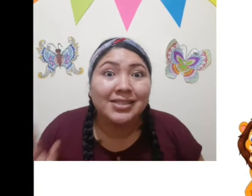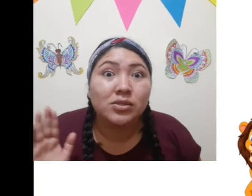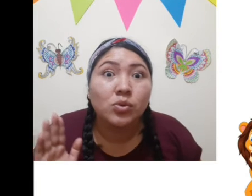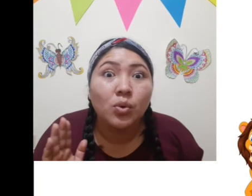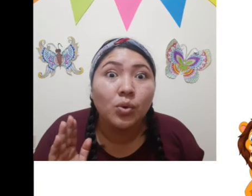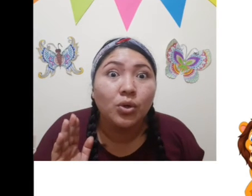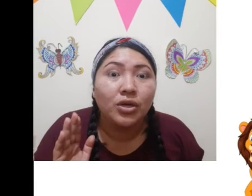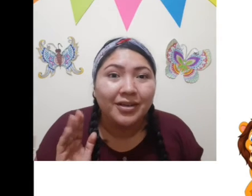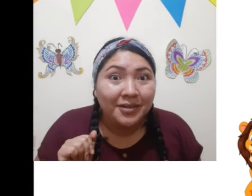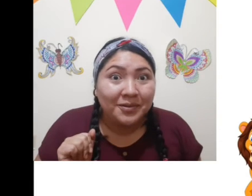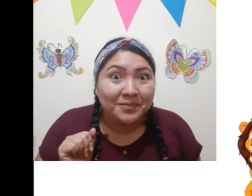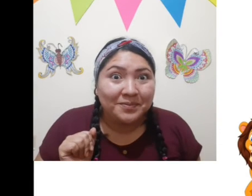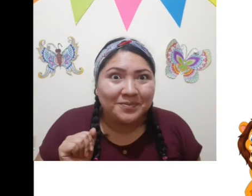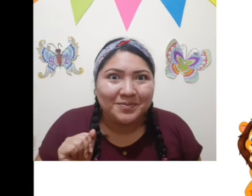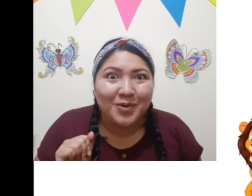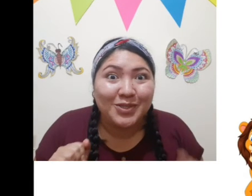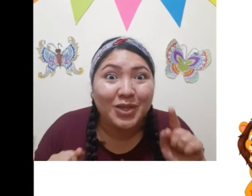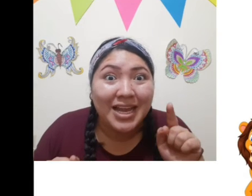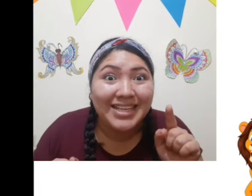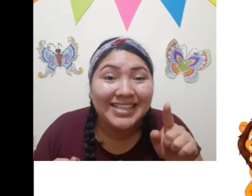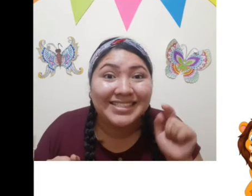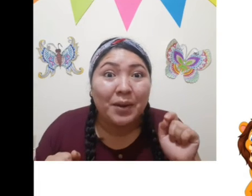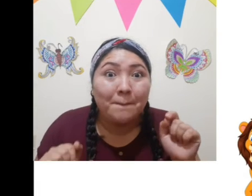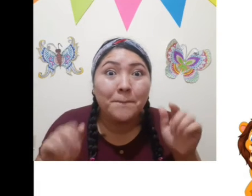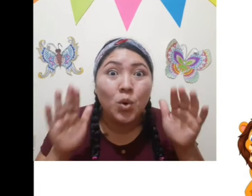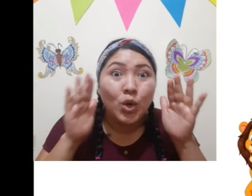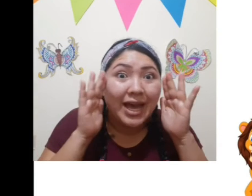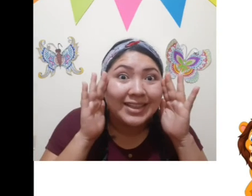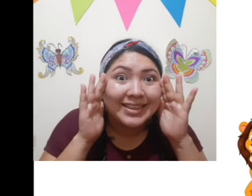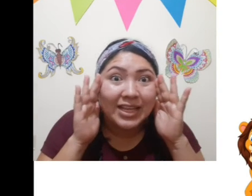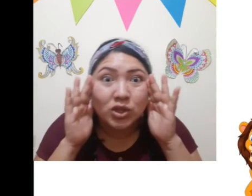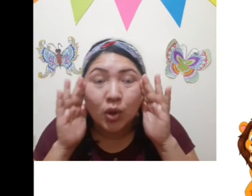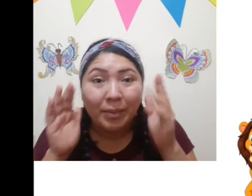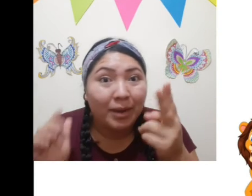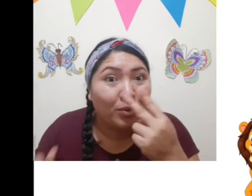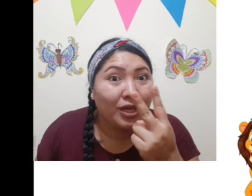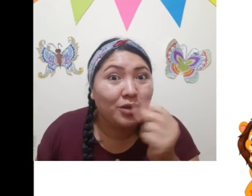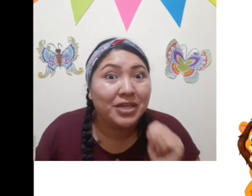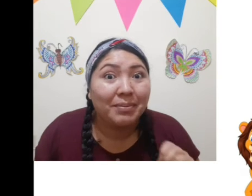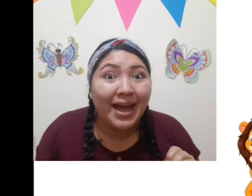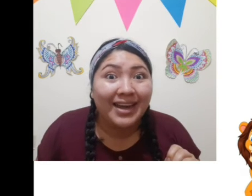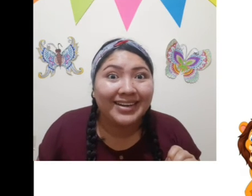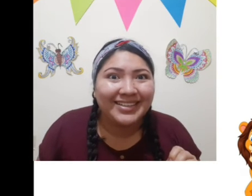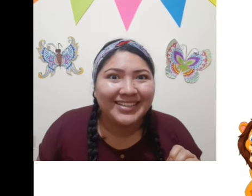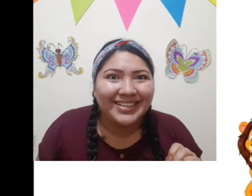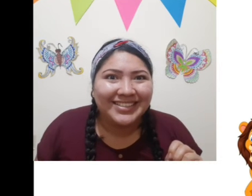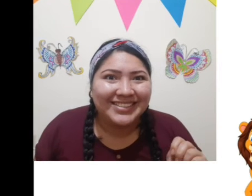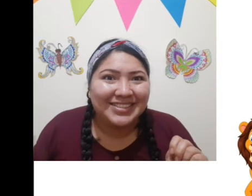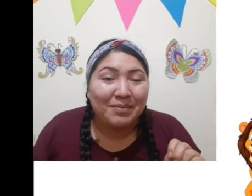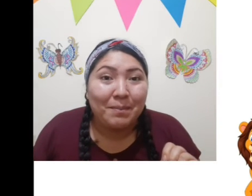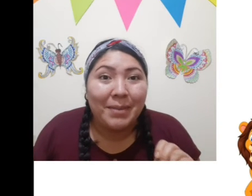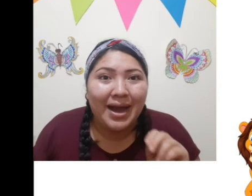azul por eso tienes que estar muy atento para poder observar